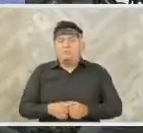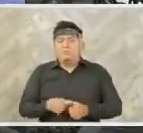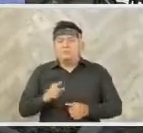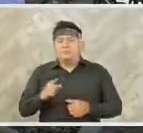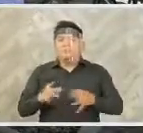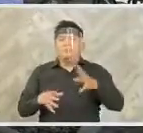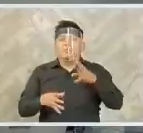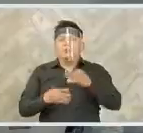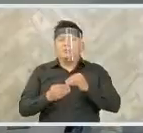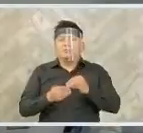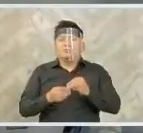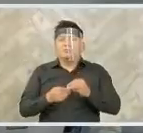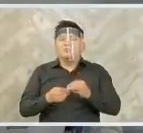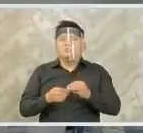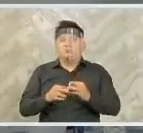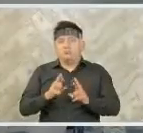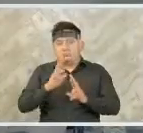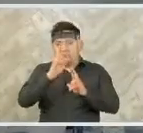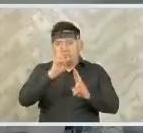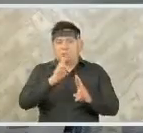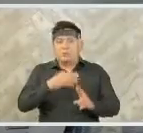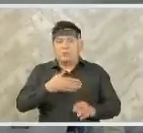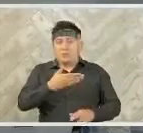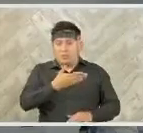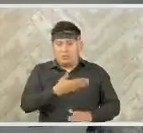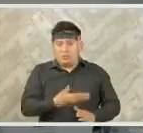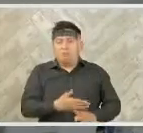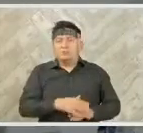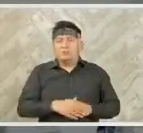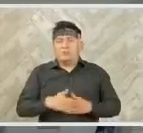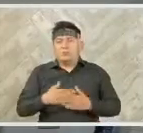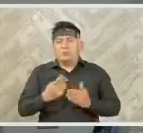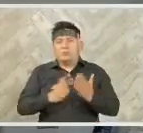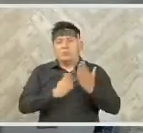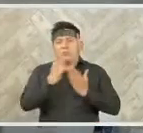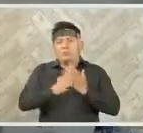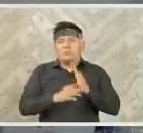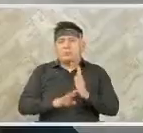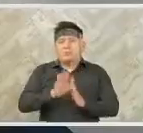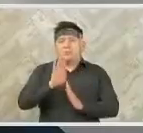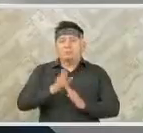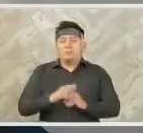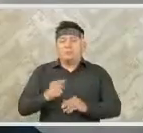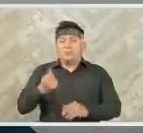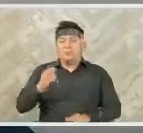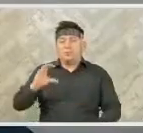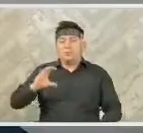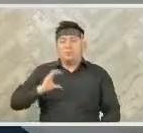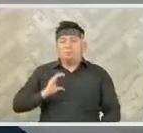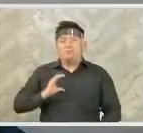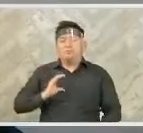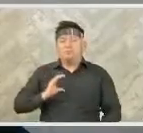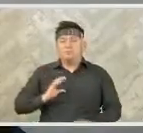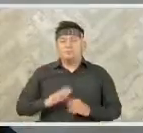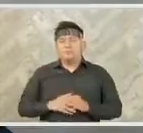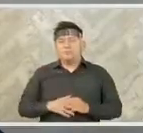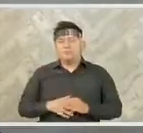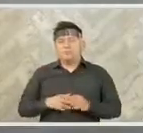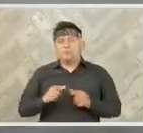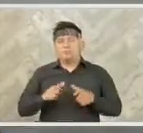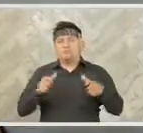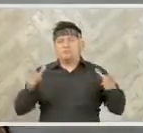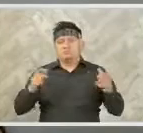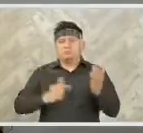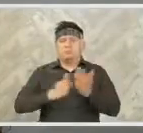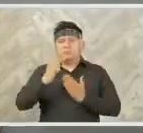están cumpliendo a cabalidad gracias a nuestro plan de desarrollo, en la medida de generación de ingresos pues hemos generado grandes proyectos con